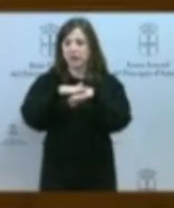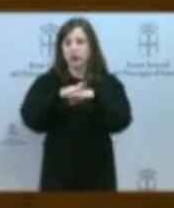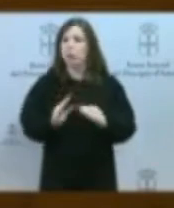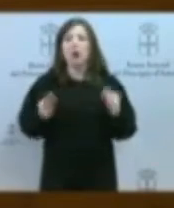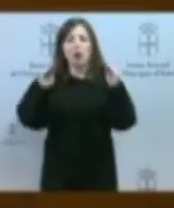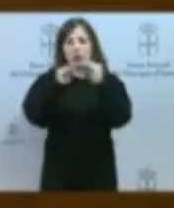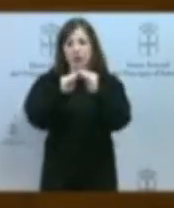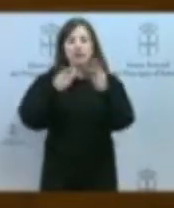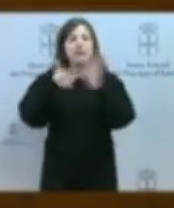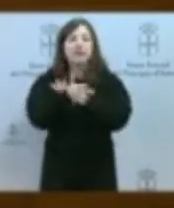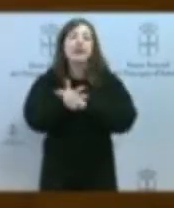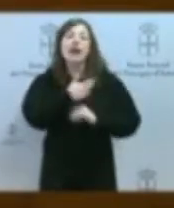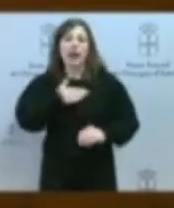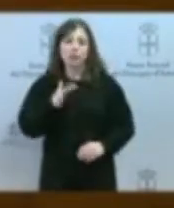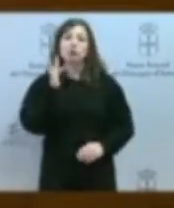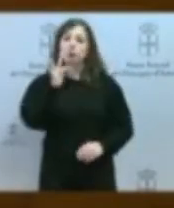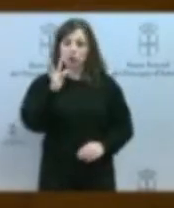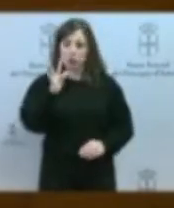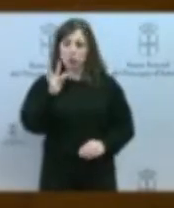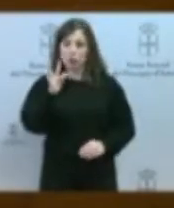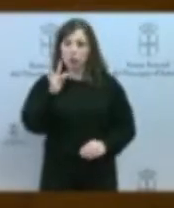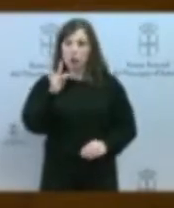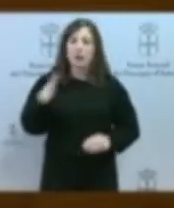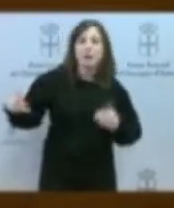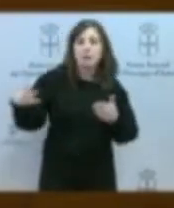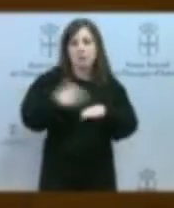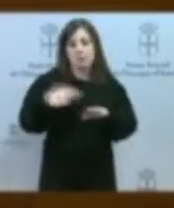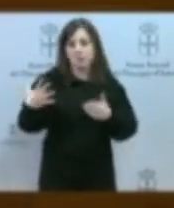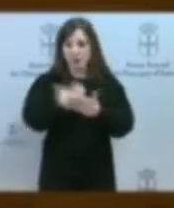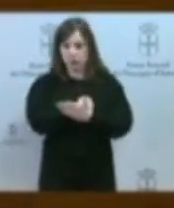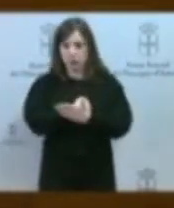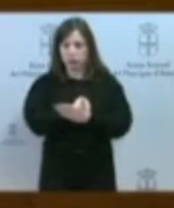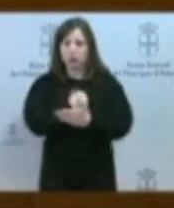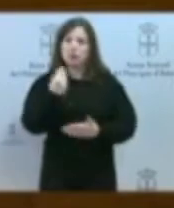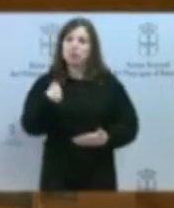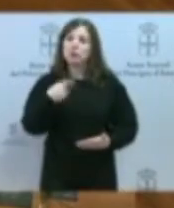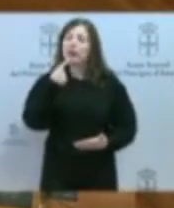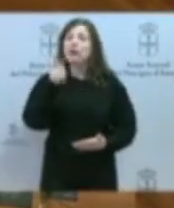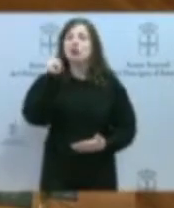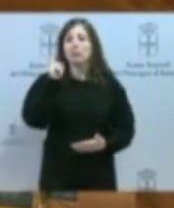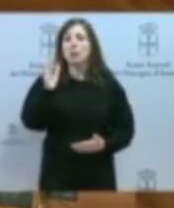económica frente a quienes solo piensan en su beneficio particular. Por este motivo, votaremos que no a las enmiendas de totalidad presentadas.